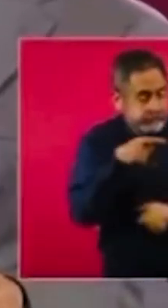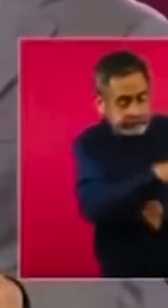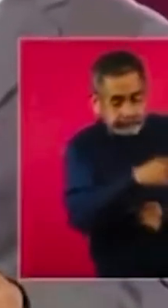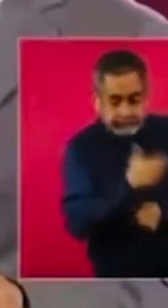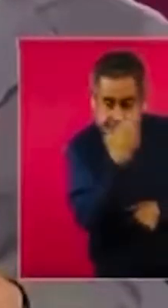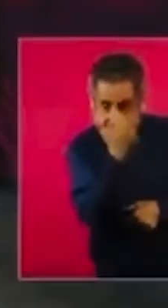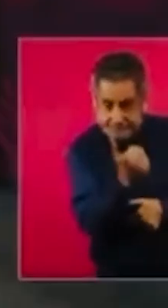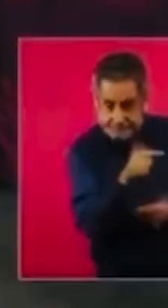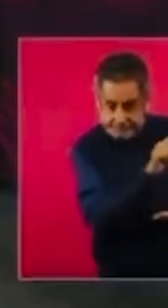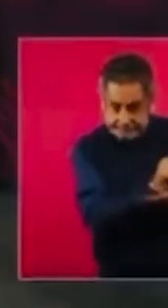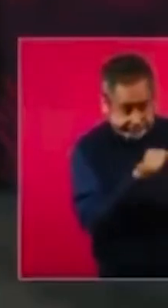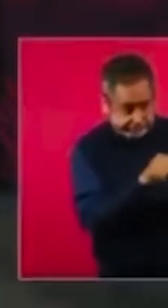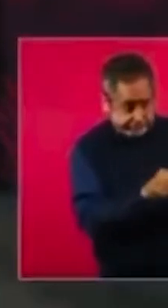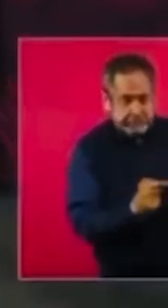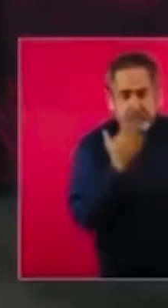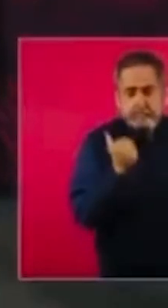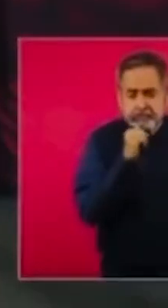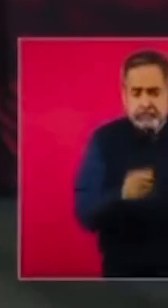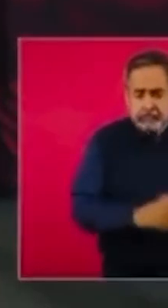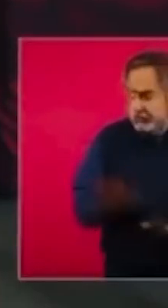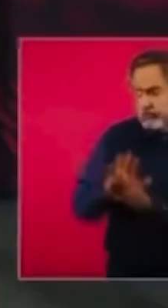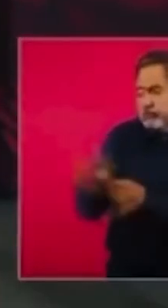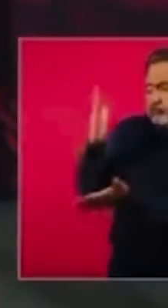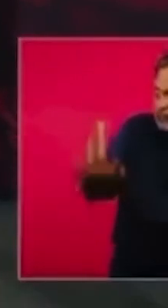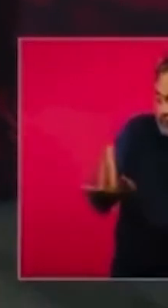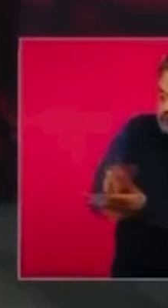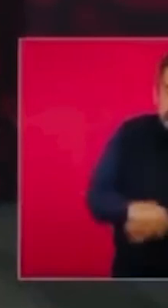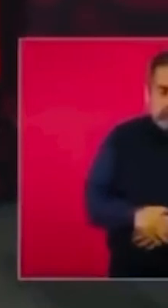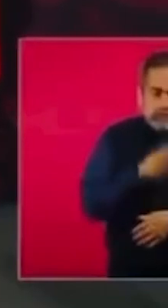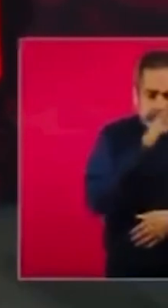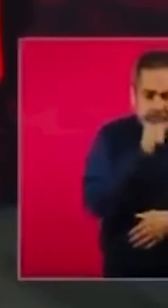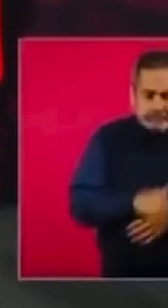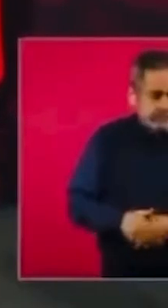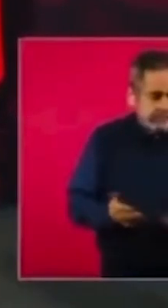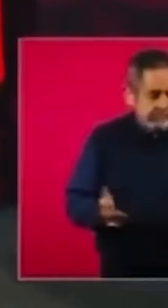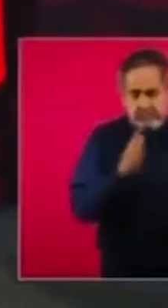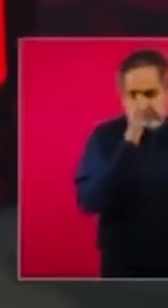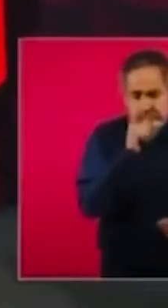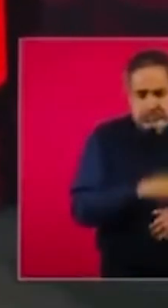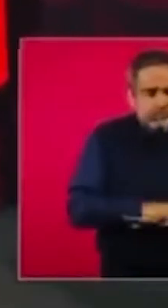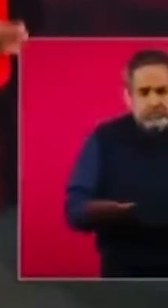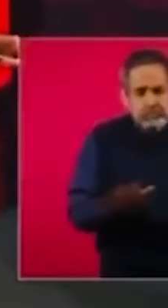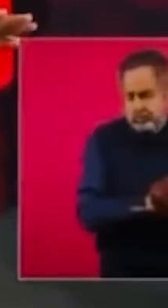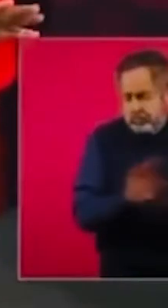legal para detener la reforma al Poder Judicial. No